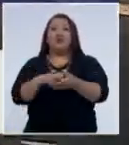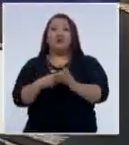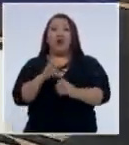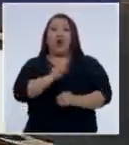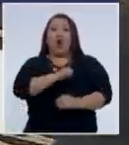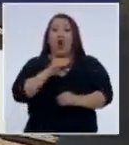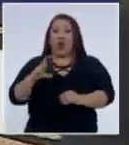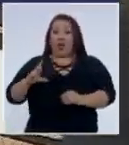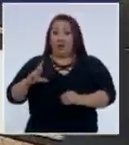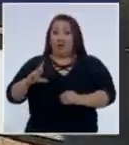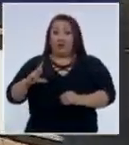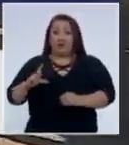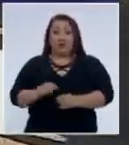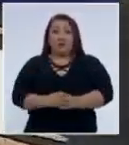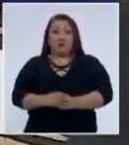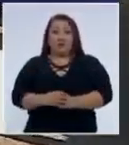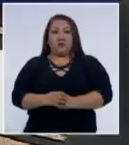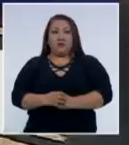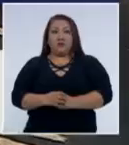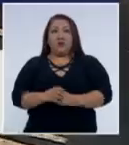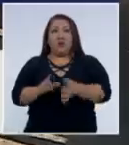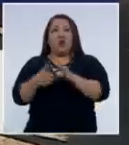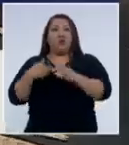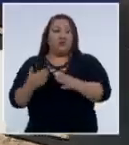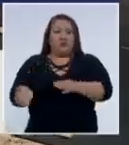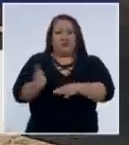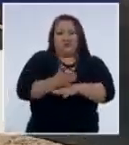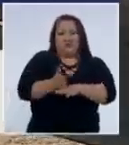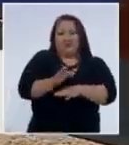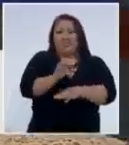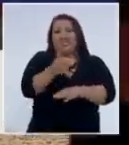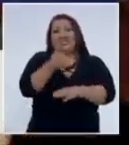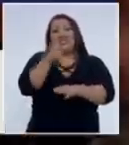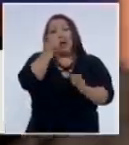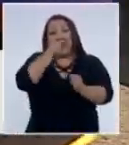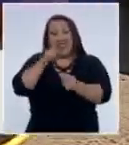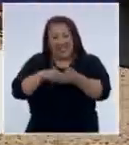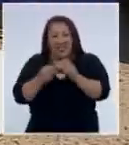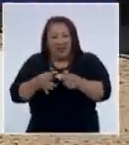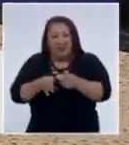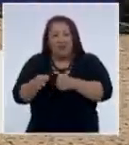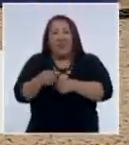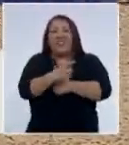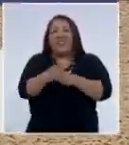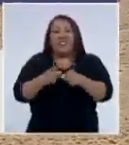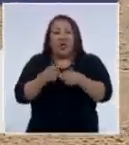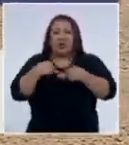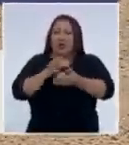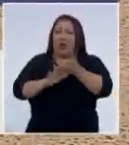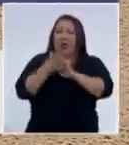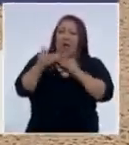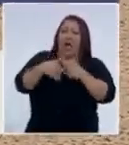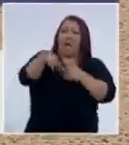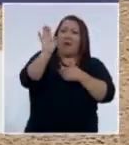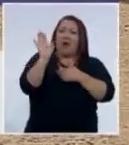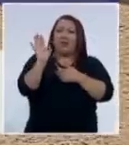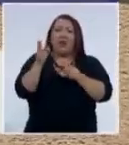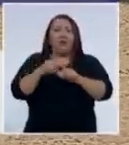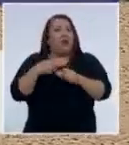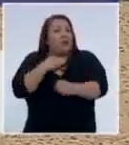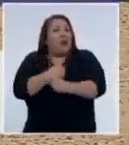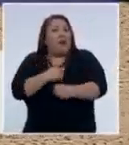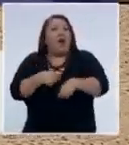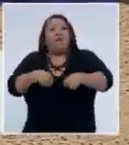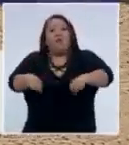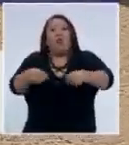Olivos y nosotros estábamos para acá para este lado de San Martín. Bueno, ellos pues. Y nosotros no tuvimos nada que ver con, nosotros no vendemos, nosotros lo que hacemos es trabajar en las